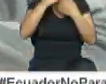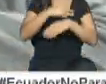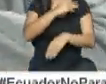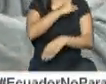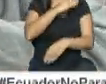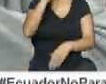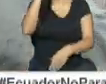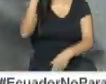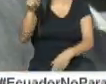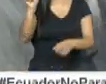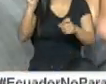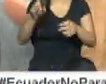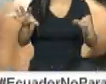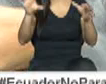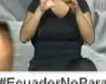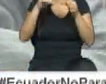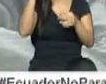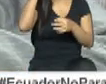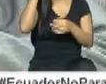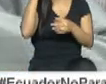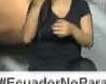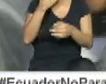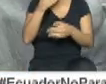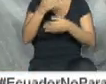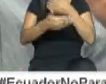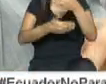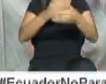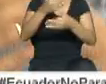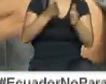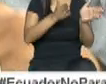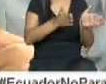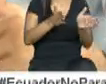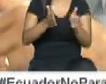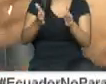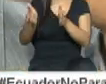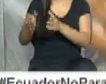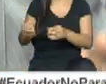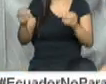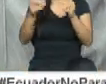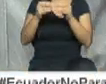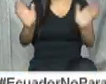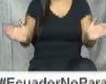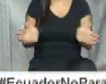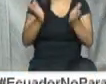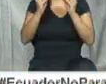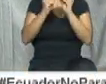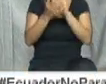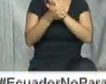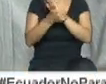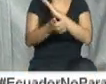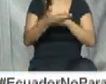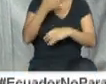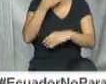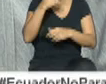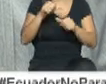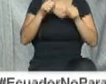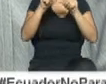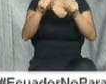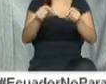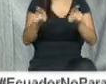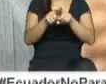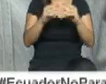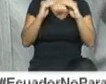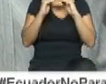haberse reflexionado cómo llevar a cabo varios procesos, inclusive para incrementar las capacidades y mantener el